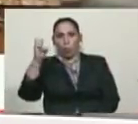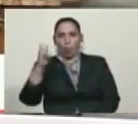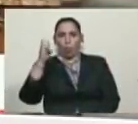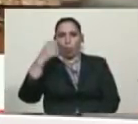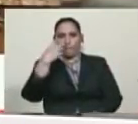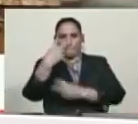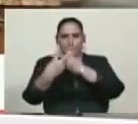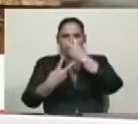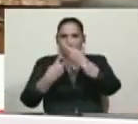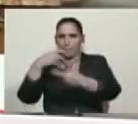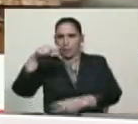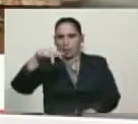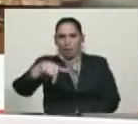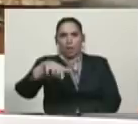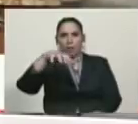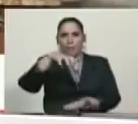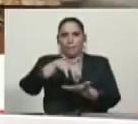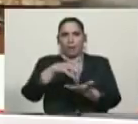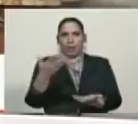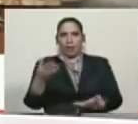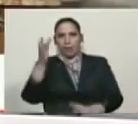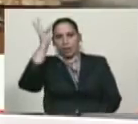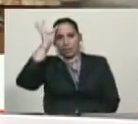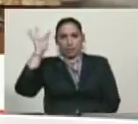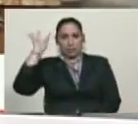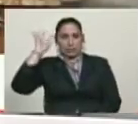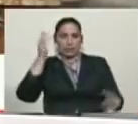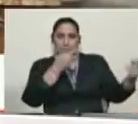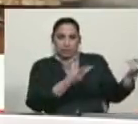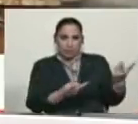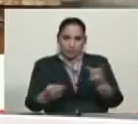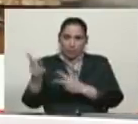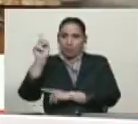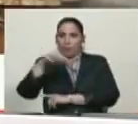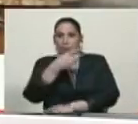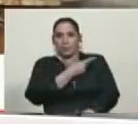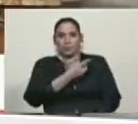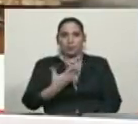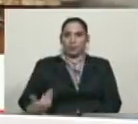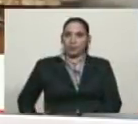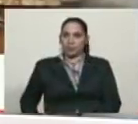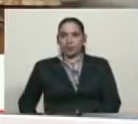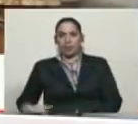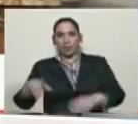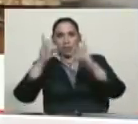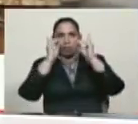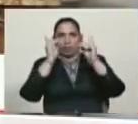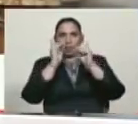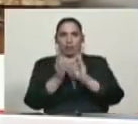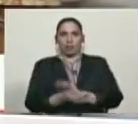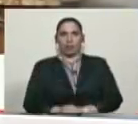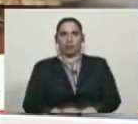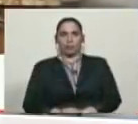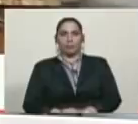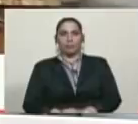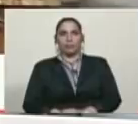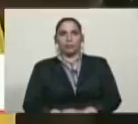el país lo recibe el canciller lo recibió la vicepresidenta ejecutiva y